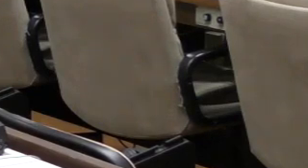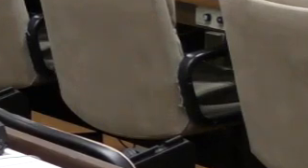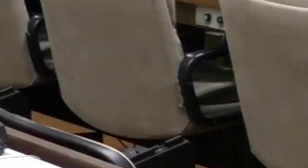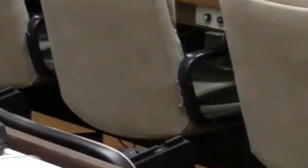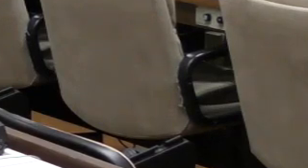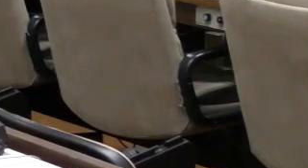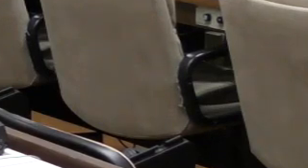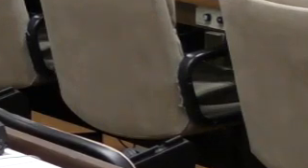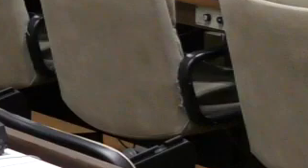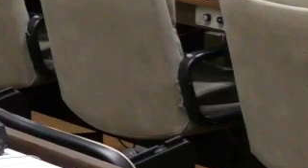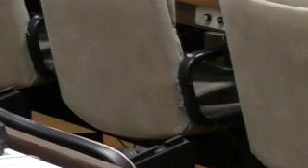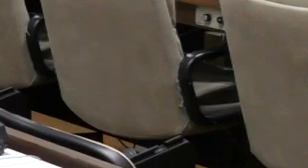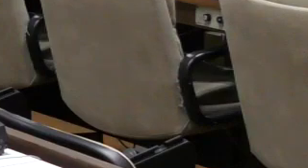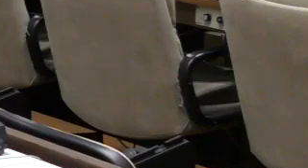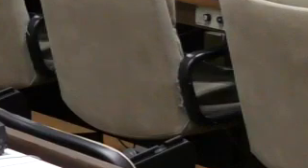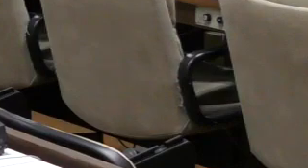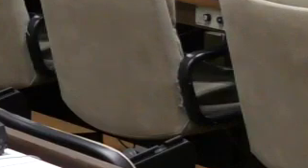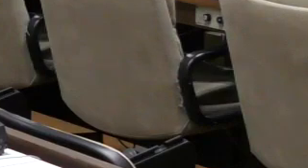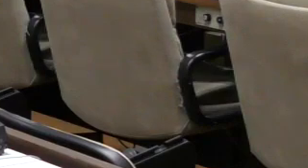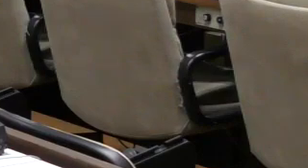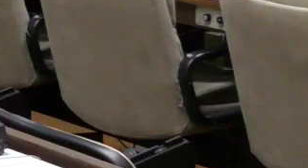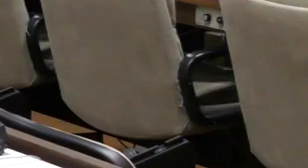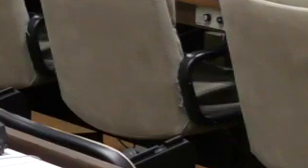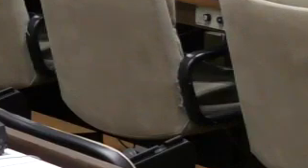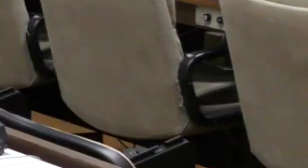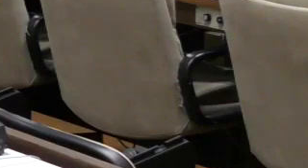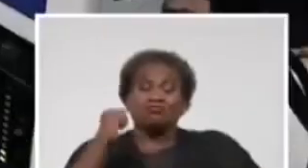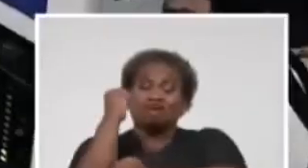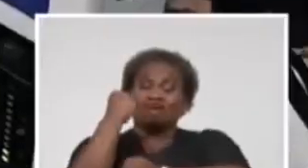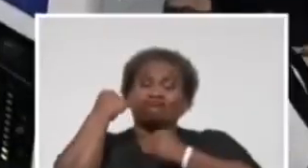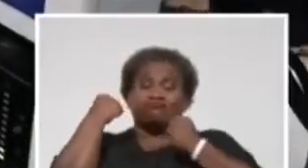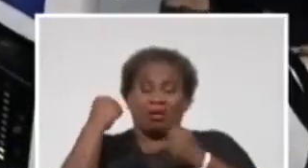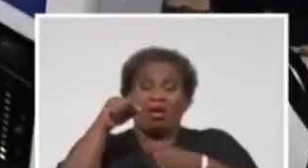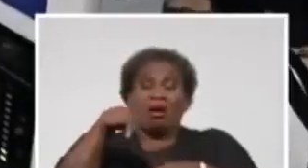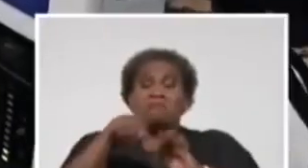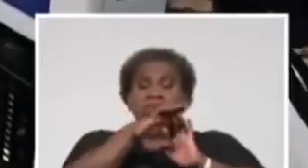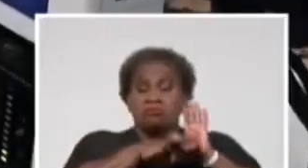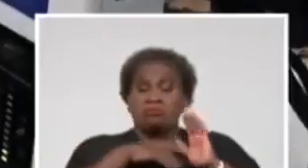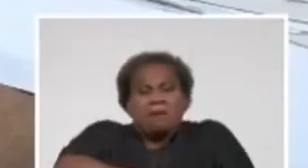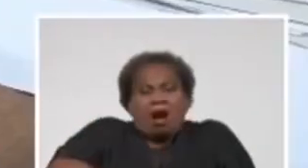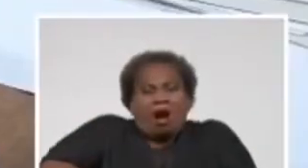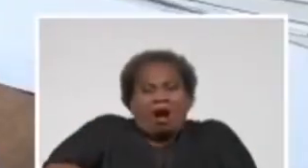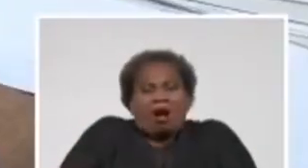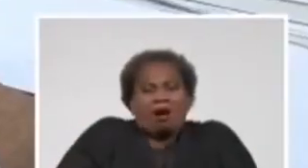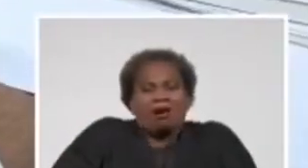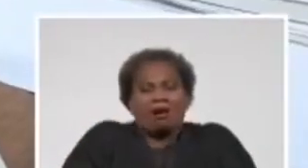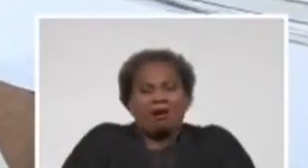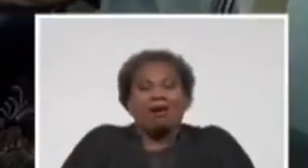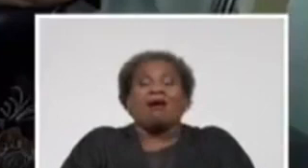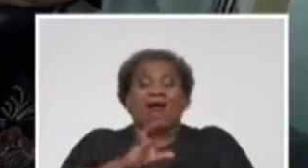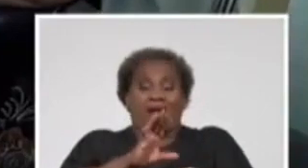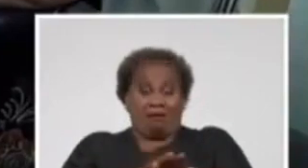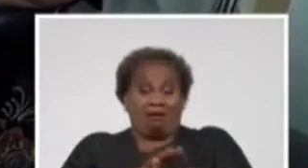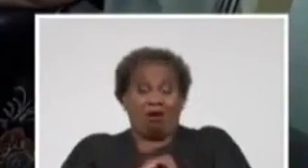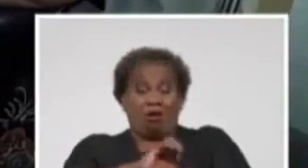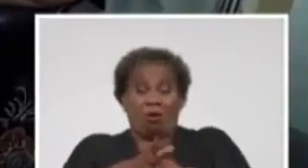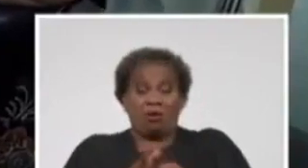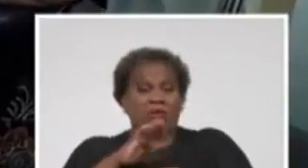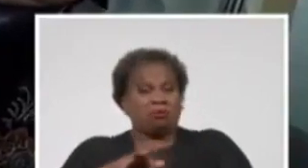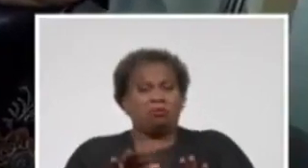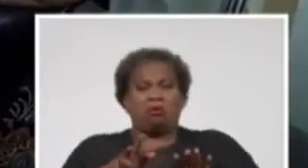ya para para dar completo el resultado más integral el estudio apoya el esfuerzo del Estado cubano